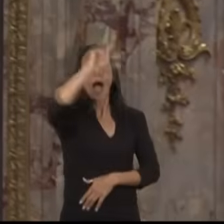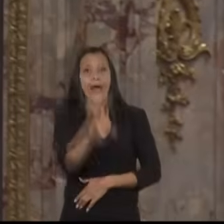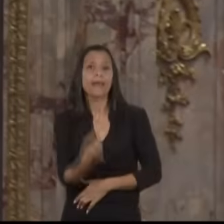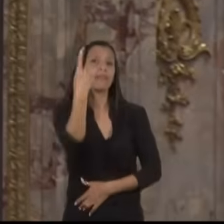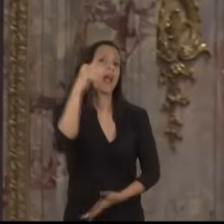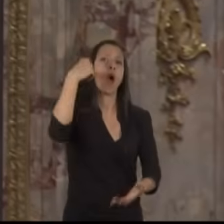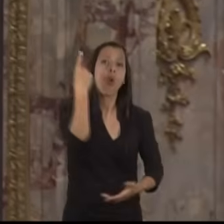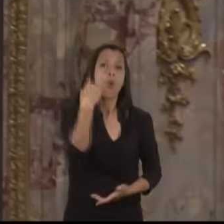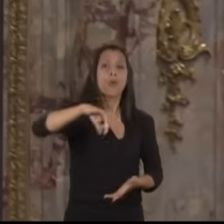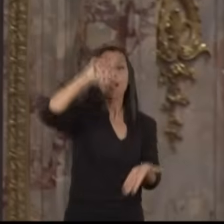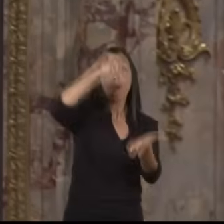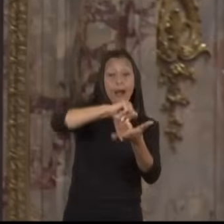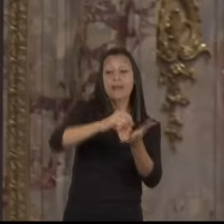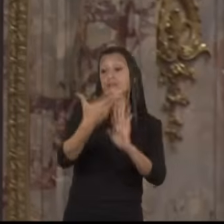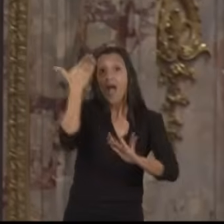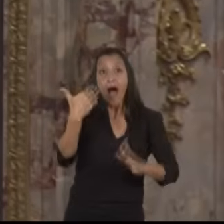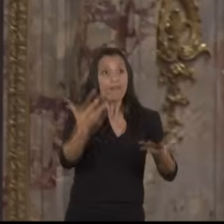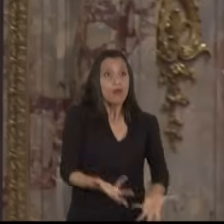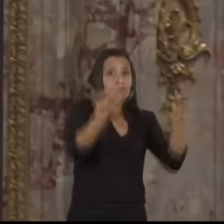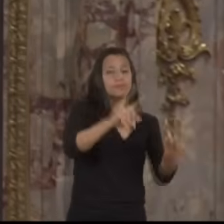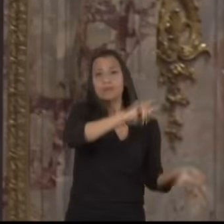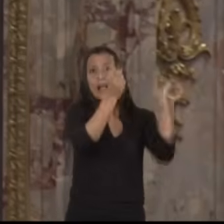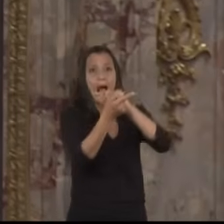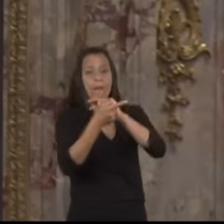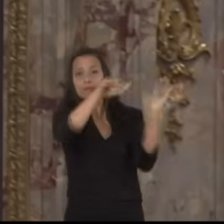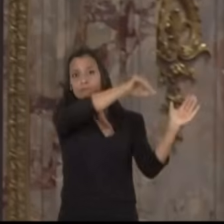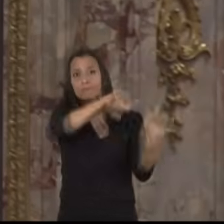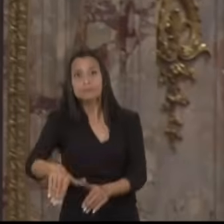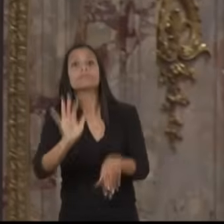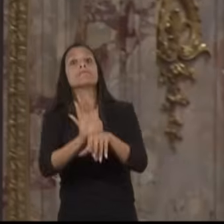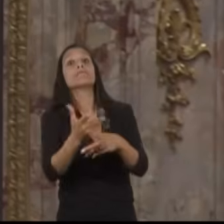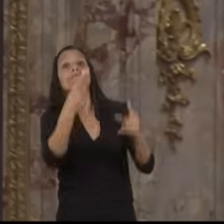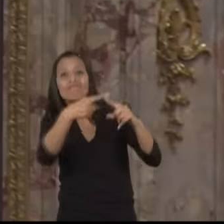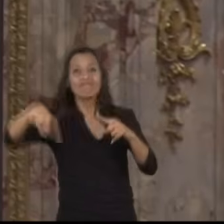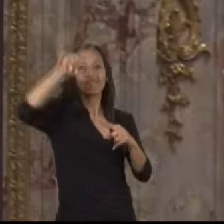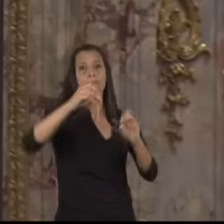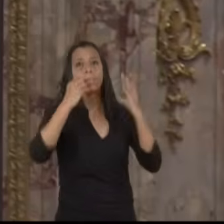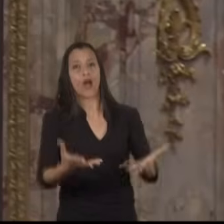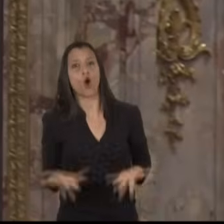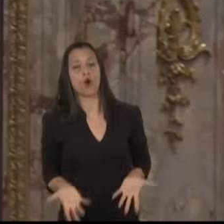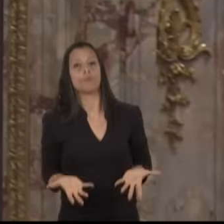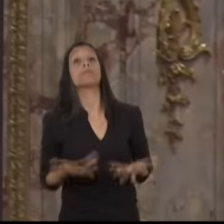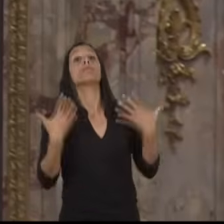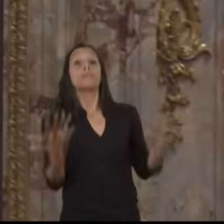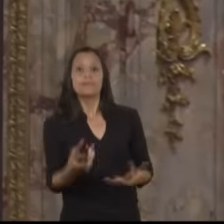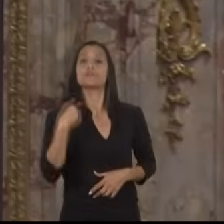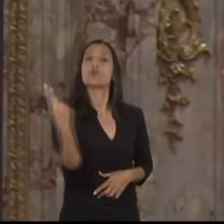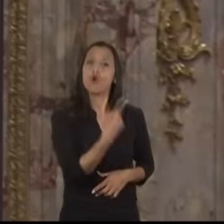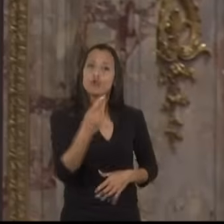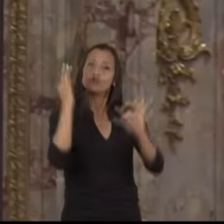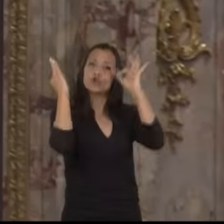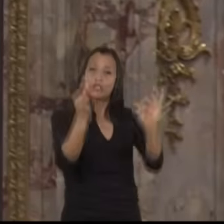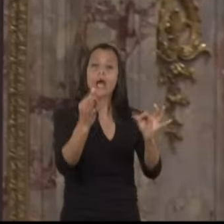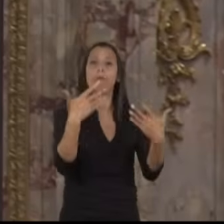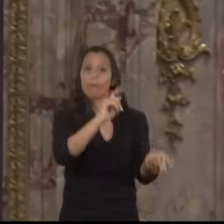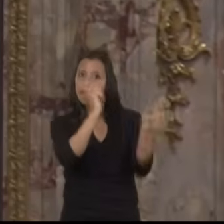pasó de ser un país desarrollado a un país subdesarrollado. Incluso llegamos al punto de